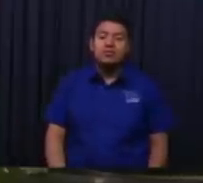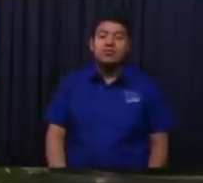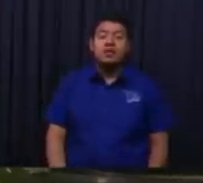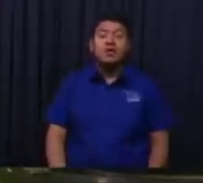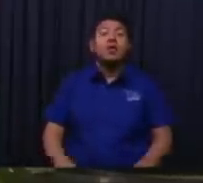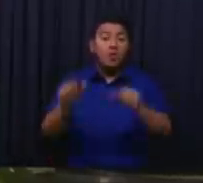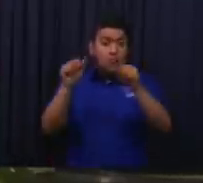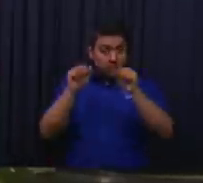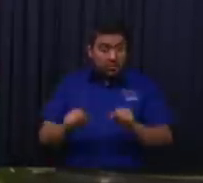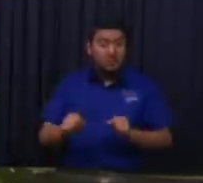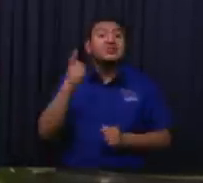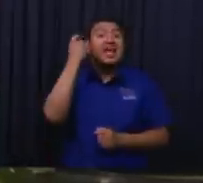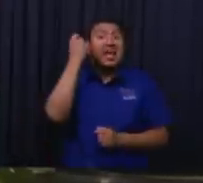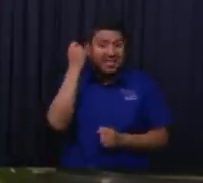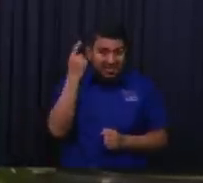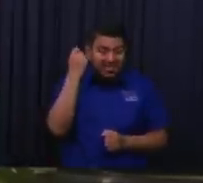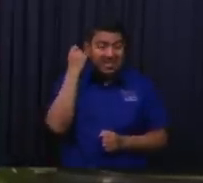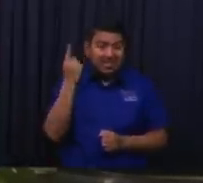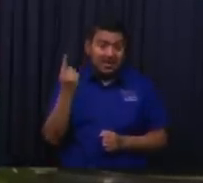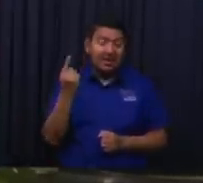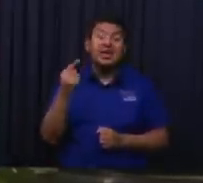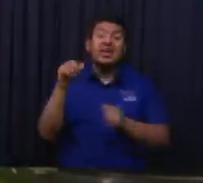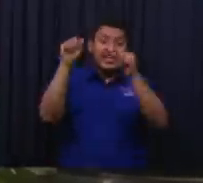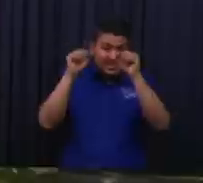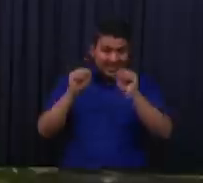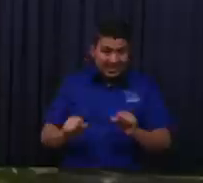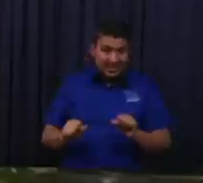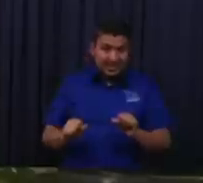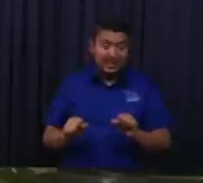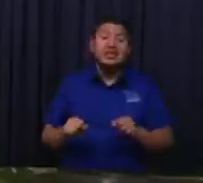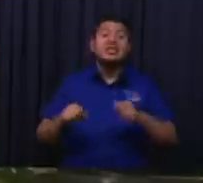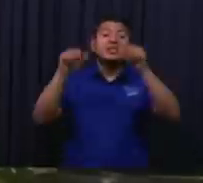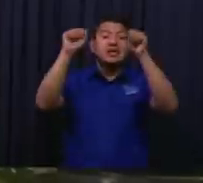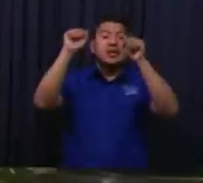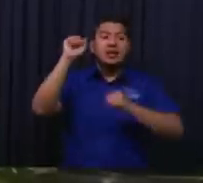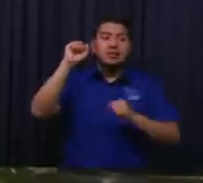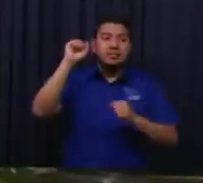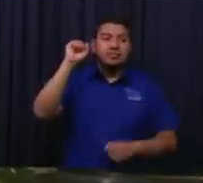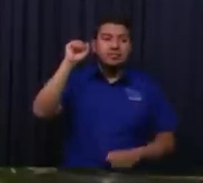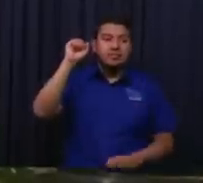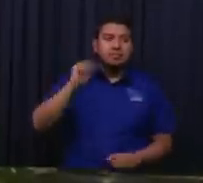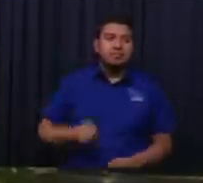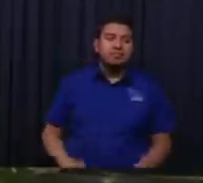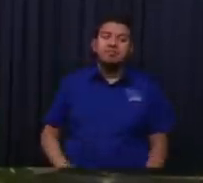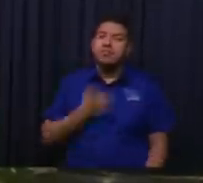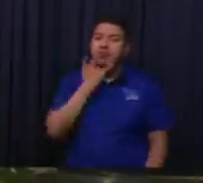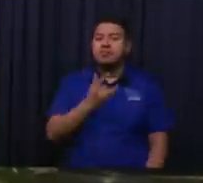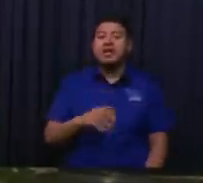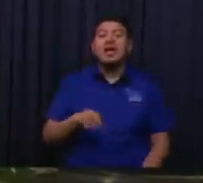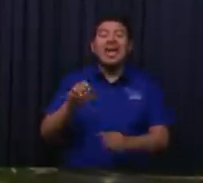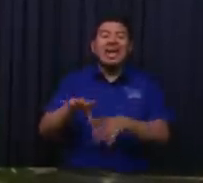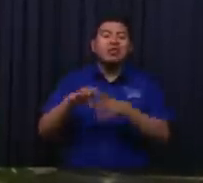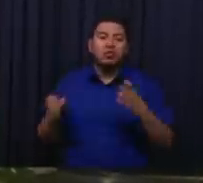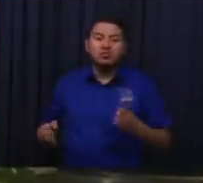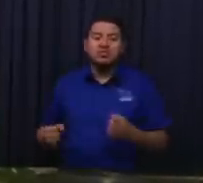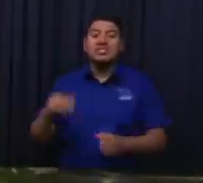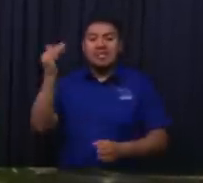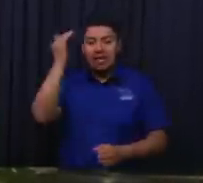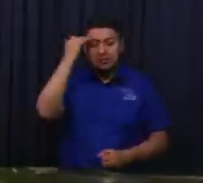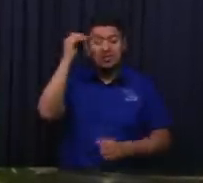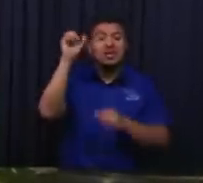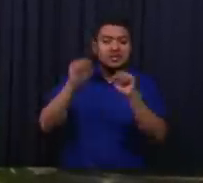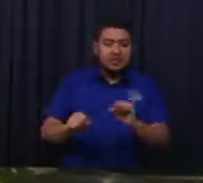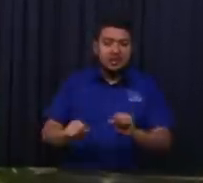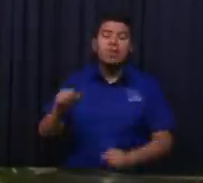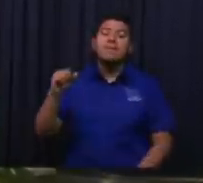podemos creer que es un amor perfecto. Entonces, dentro de todas las cosas que Dios perfecciona, está la sulamita, pero